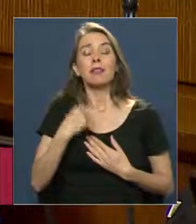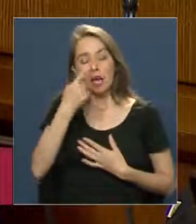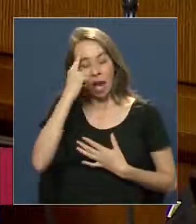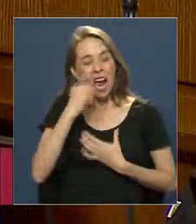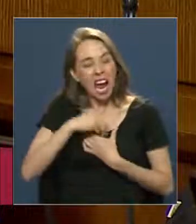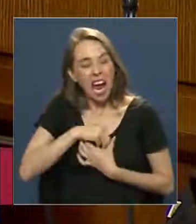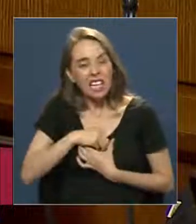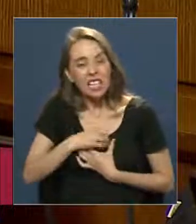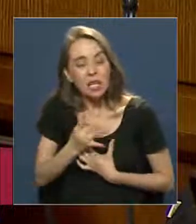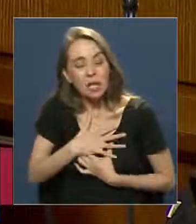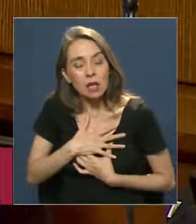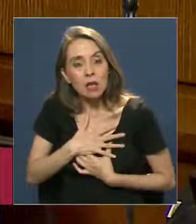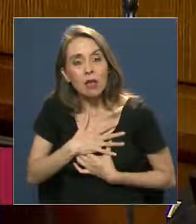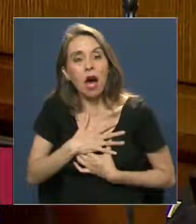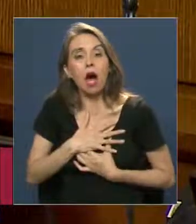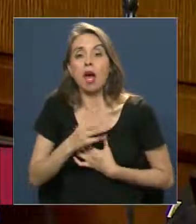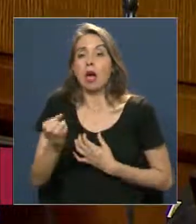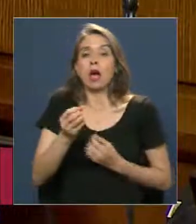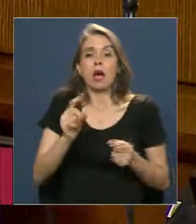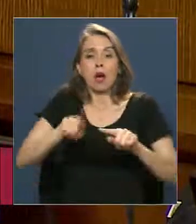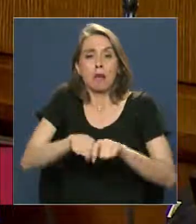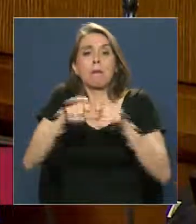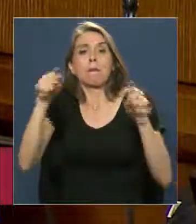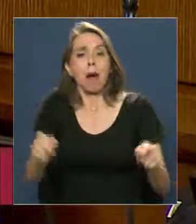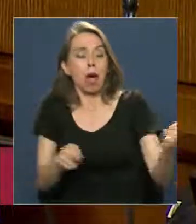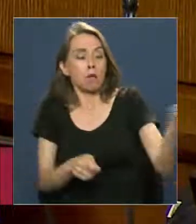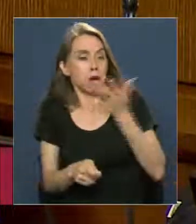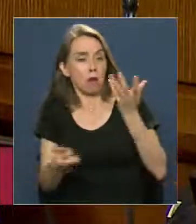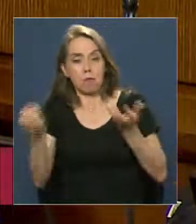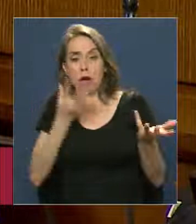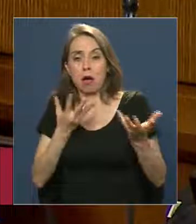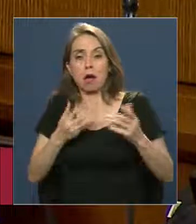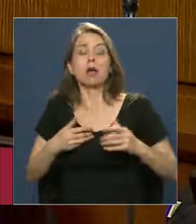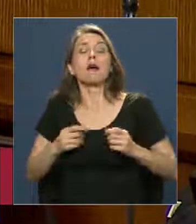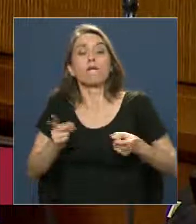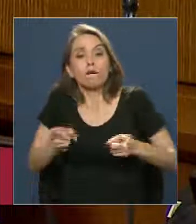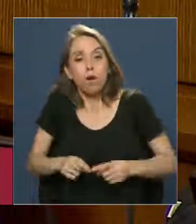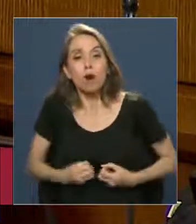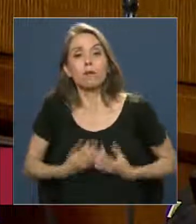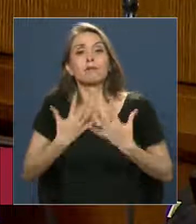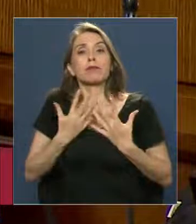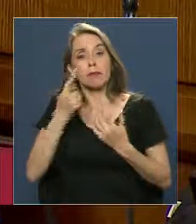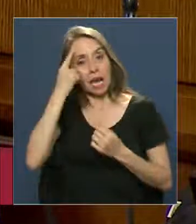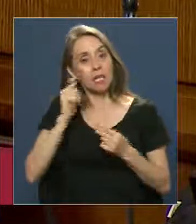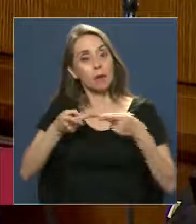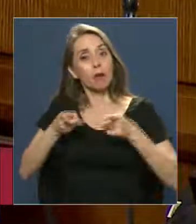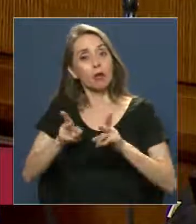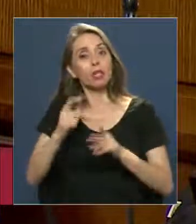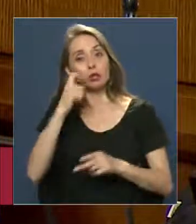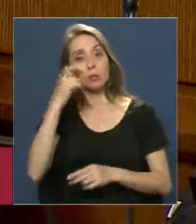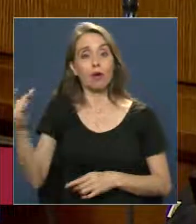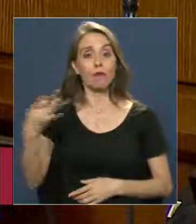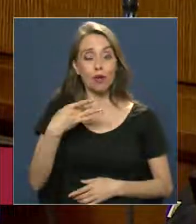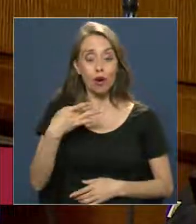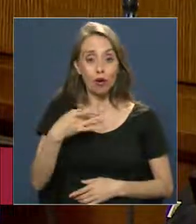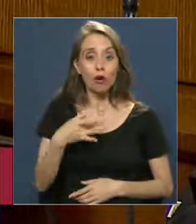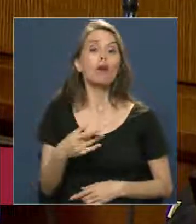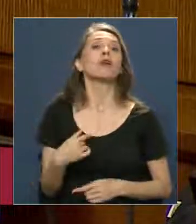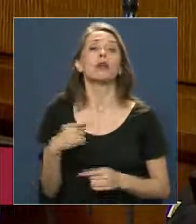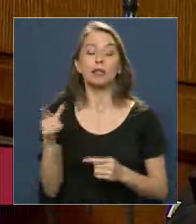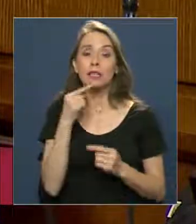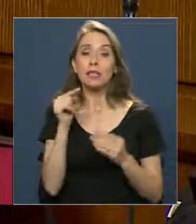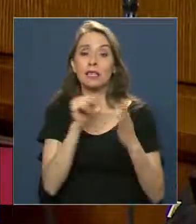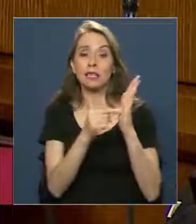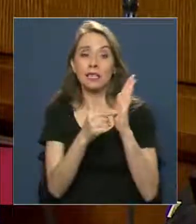penal. Y eso creo que es una contribución importante a este proyecto. Y por eso, en nombre de mi bancada, quiero felicitar, por cierto,